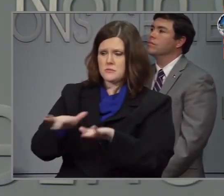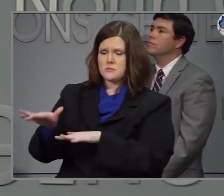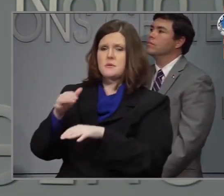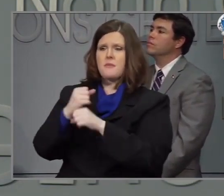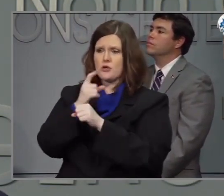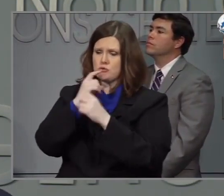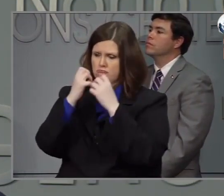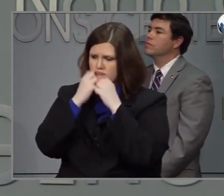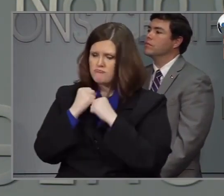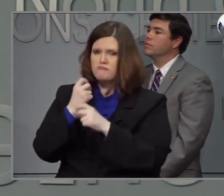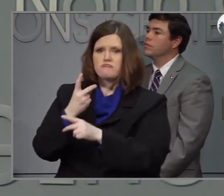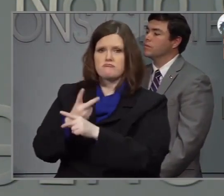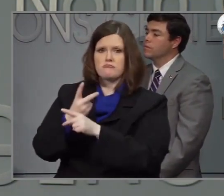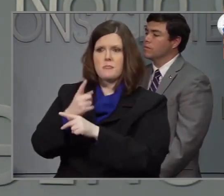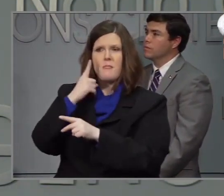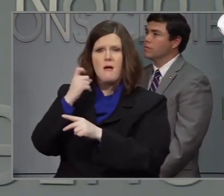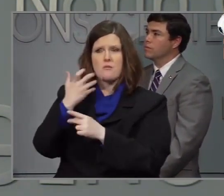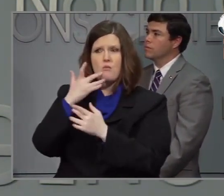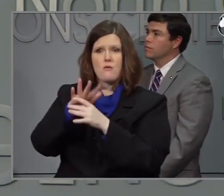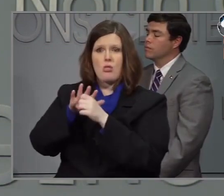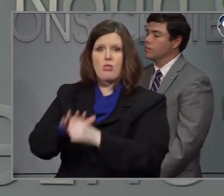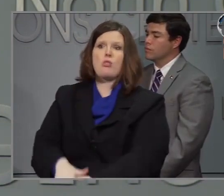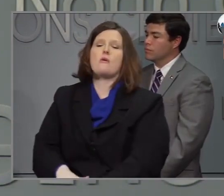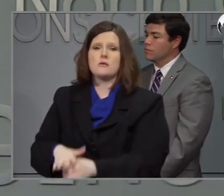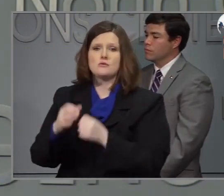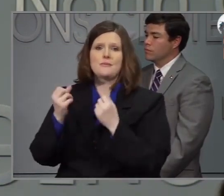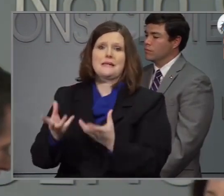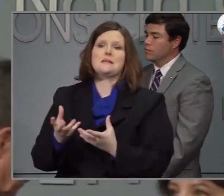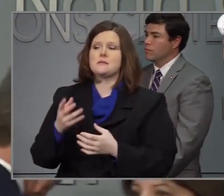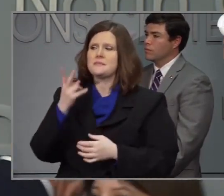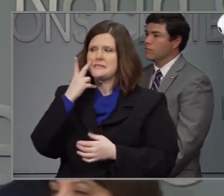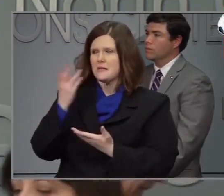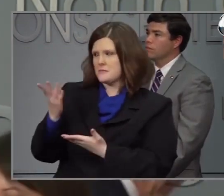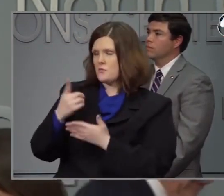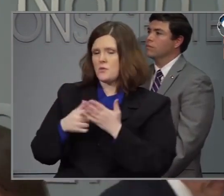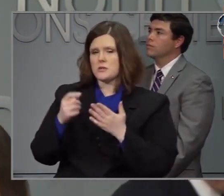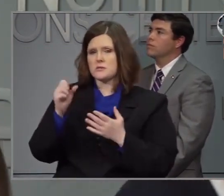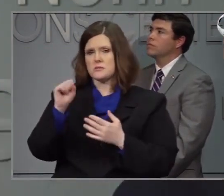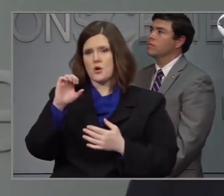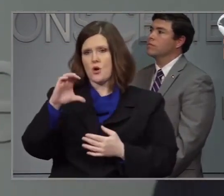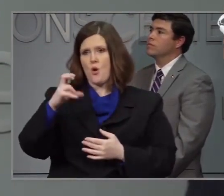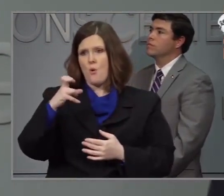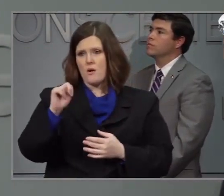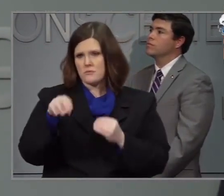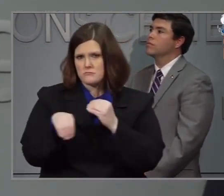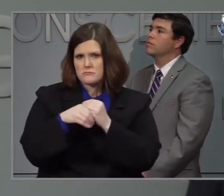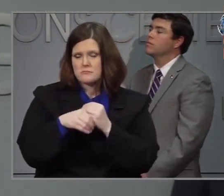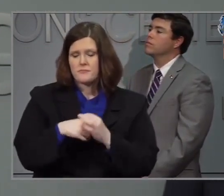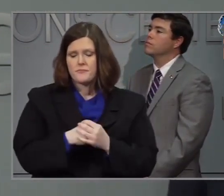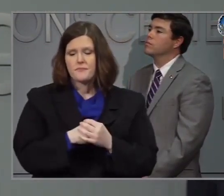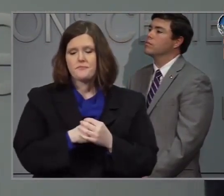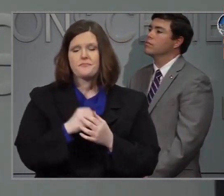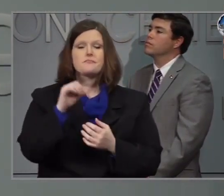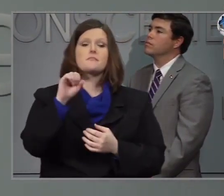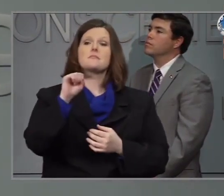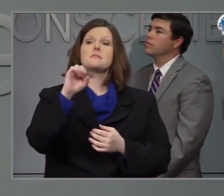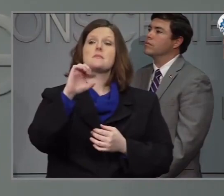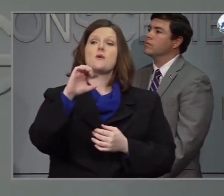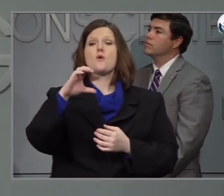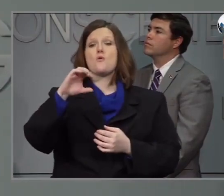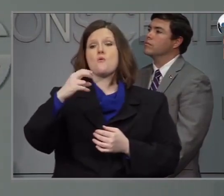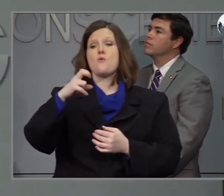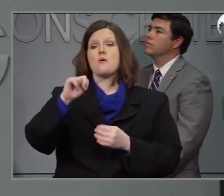finalidad se la voy a hacer le voy a hacer la palabra la doctora con gracias gobernador